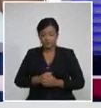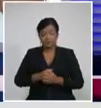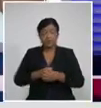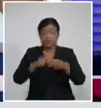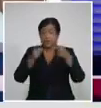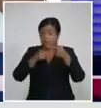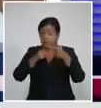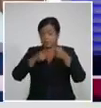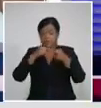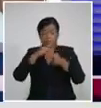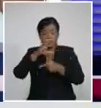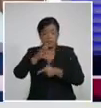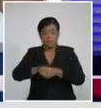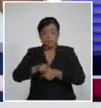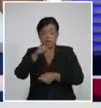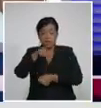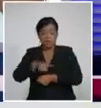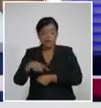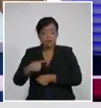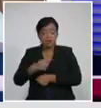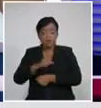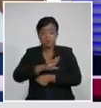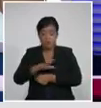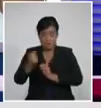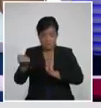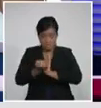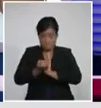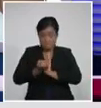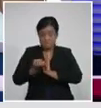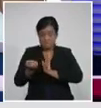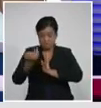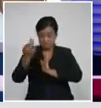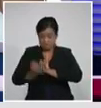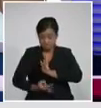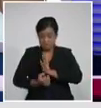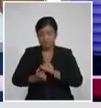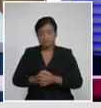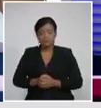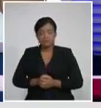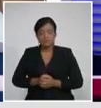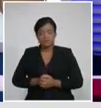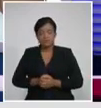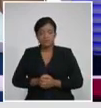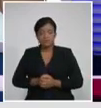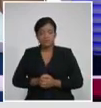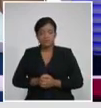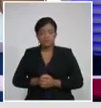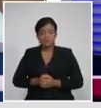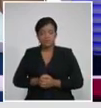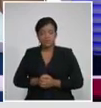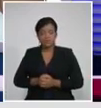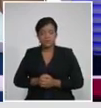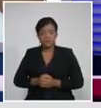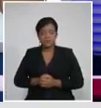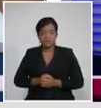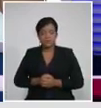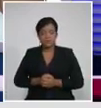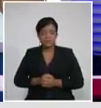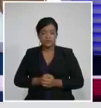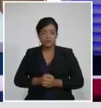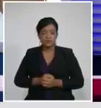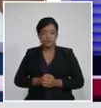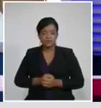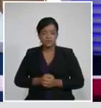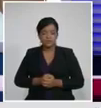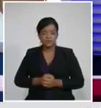lo que hasta ahora tenemos ya autorización de la agencia regulatoria es con respecto a, en los estudios